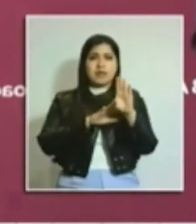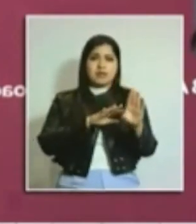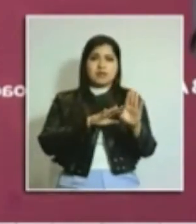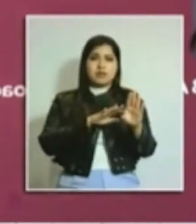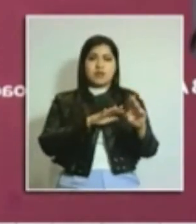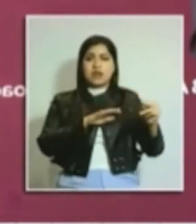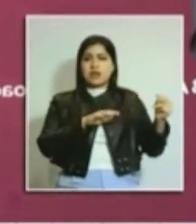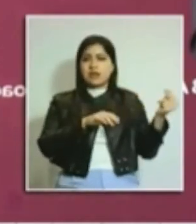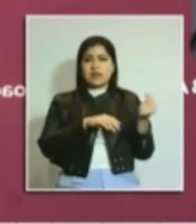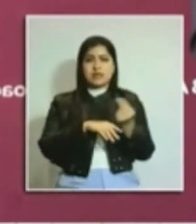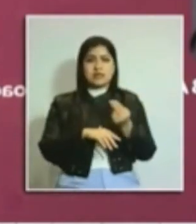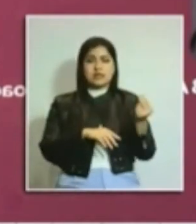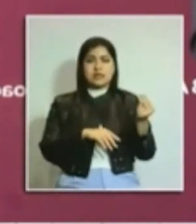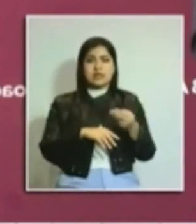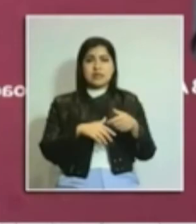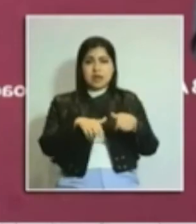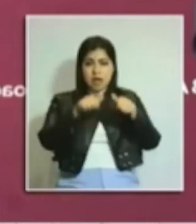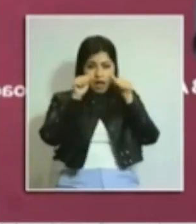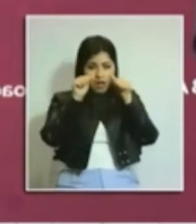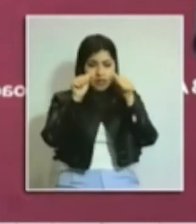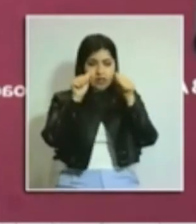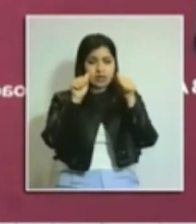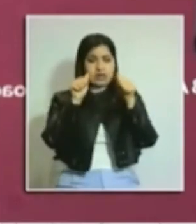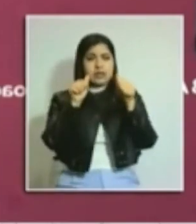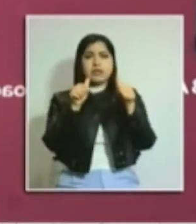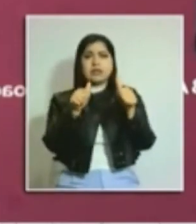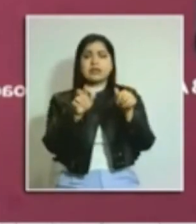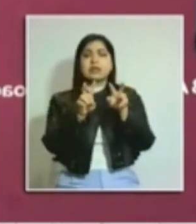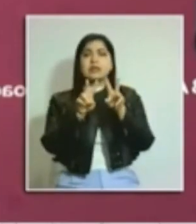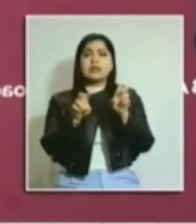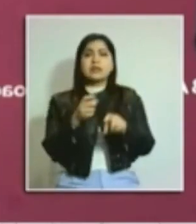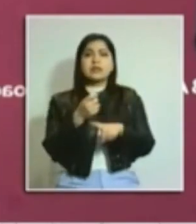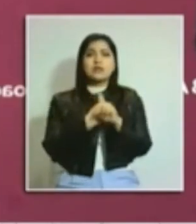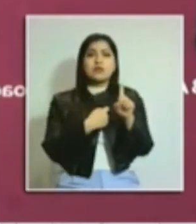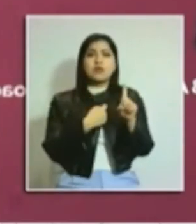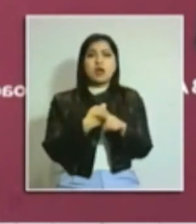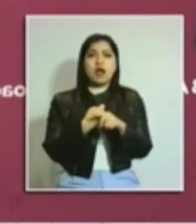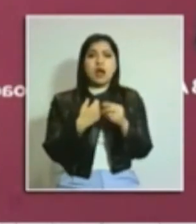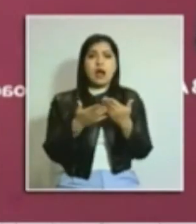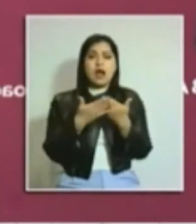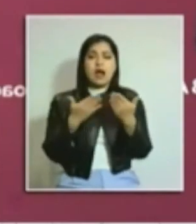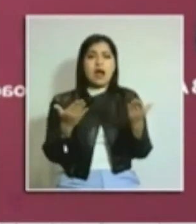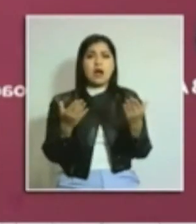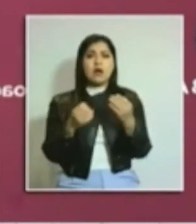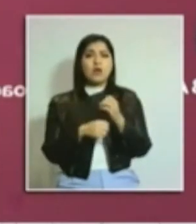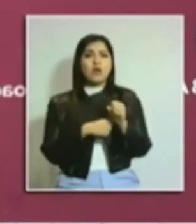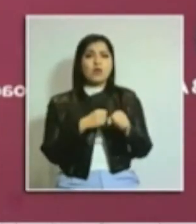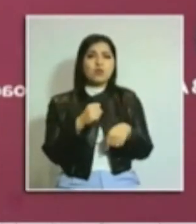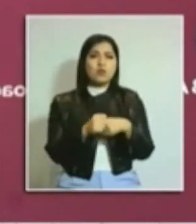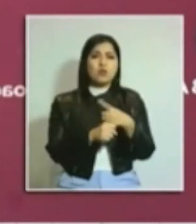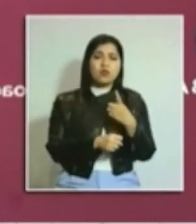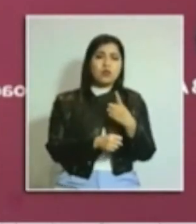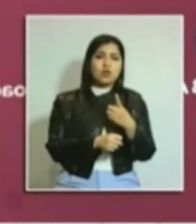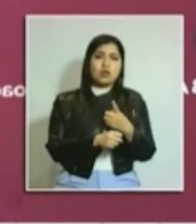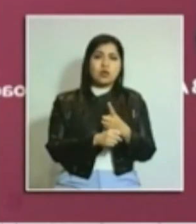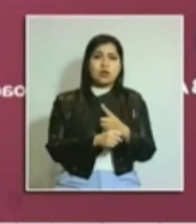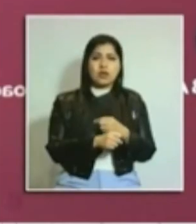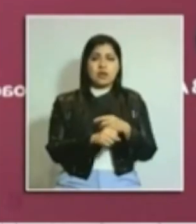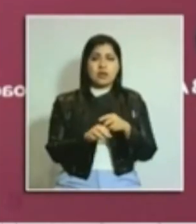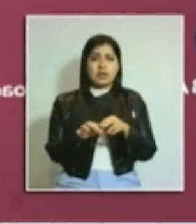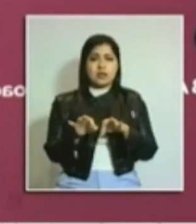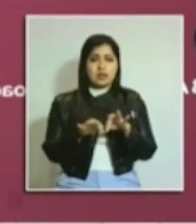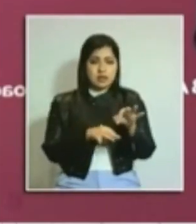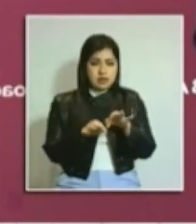tiene que solucionar atendiendo las causas, y ahora tenemos una oportunidad de hacer eso en